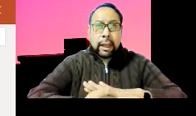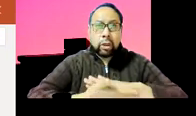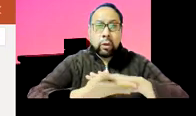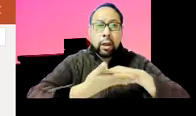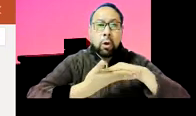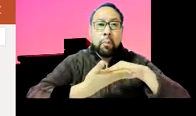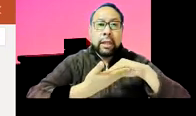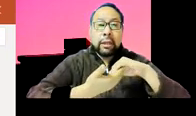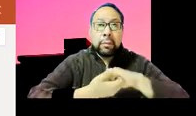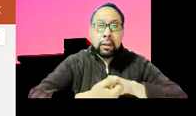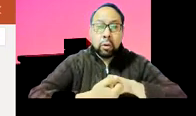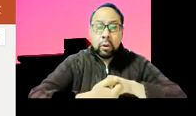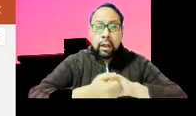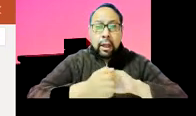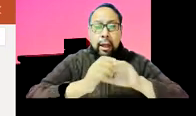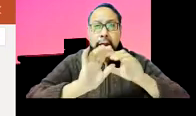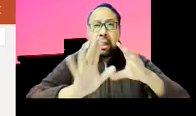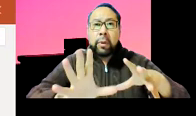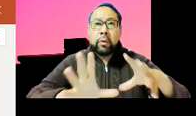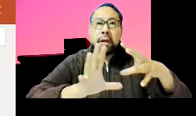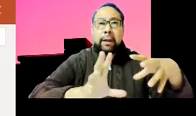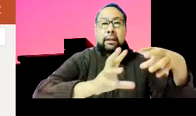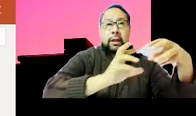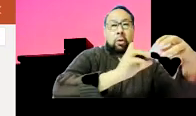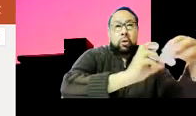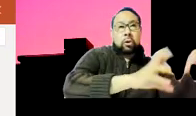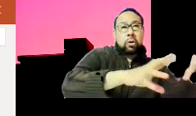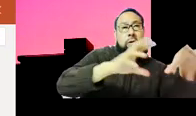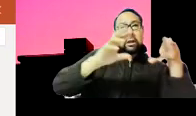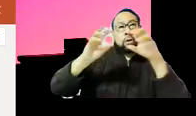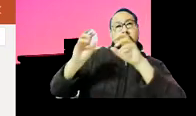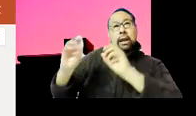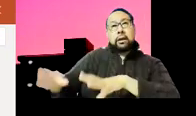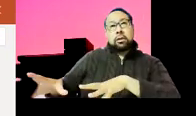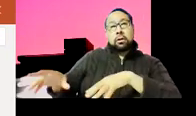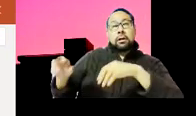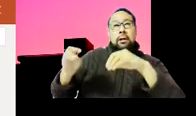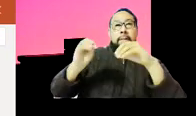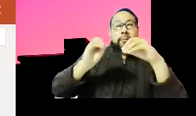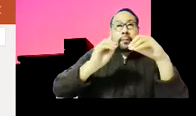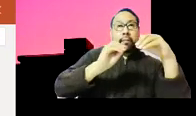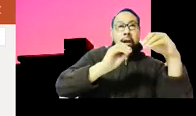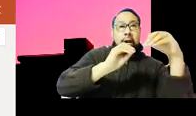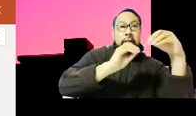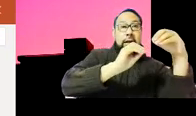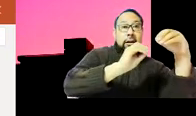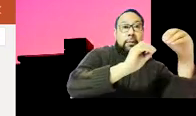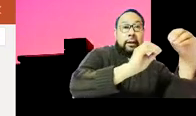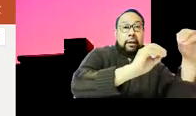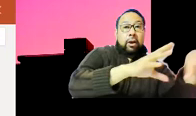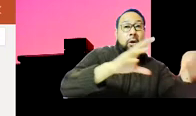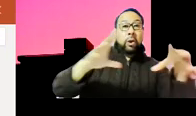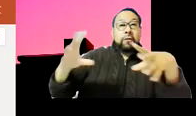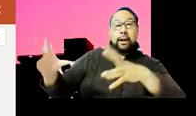Entonces, este es el acto de convencimiento. Aquí no vamos a ver si es justo, si es correcto, si